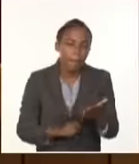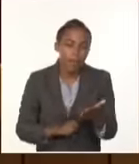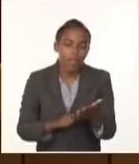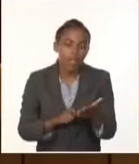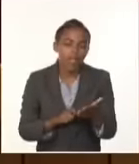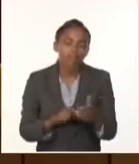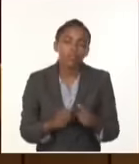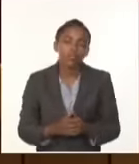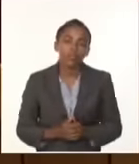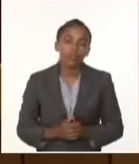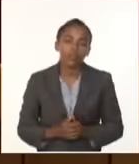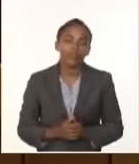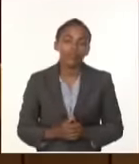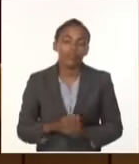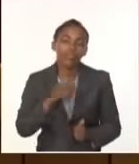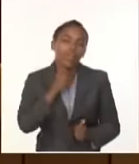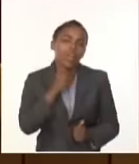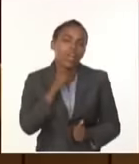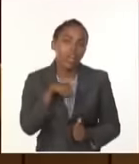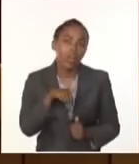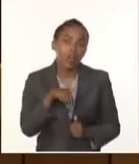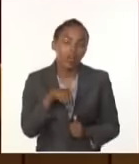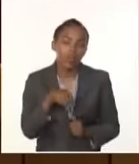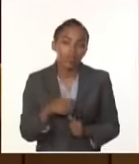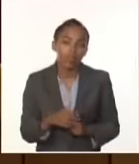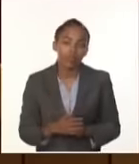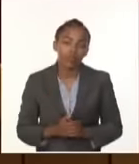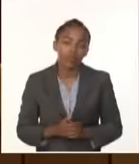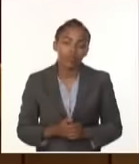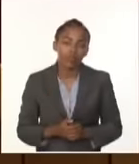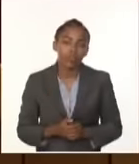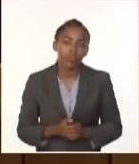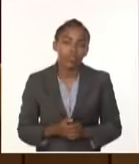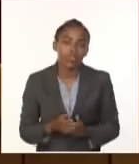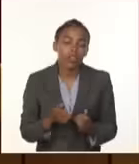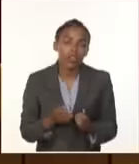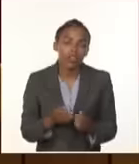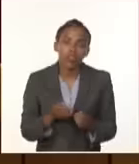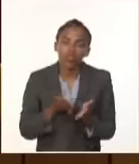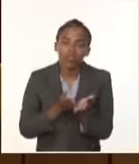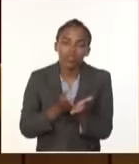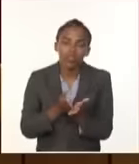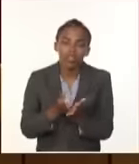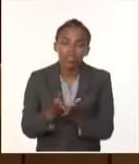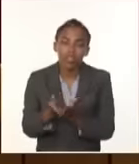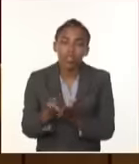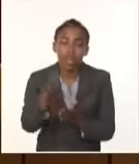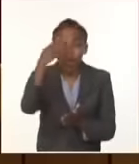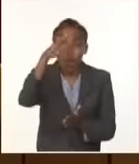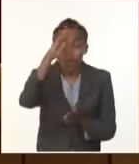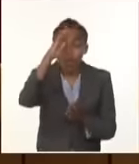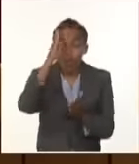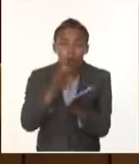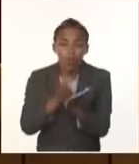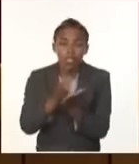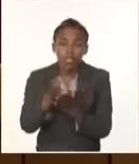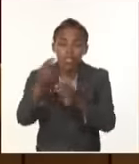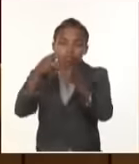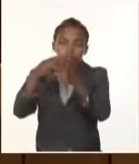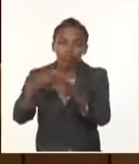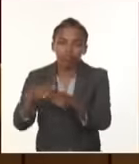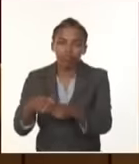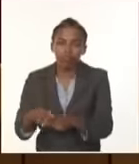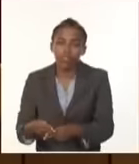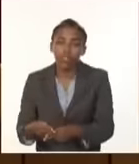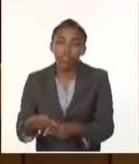imperialismo. El ejemplo más escandaloso es mantener a Cuba una lista del Departamento de Estado sobre países que